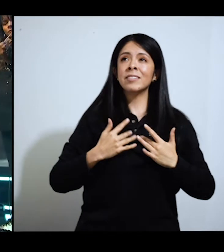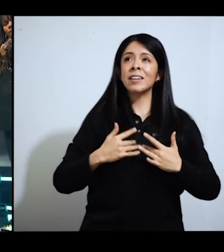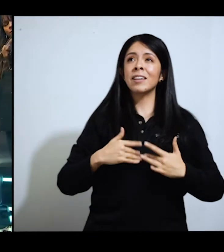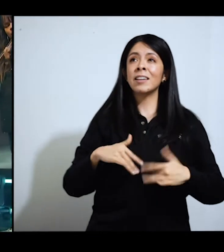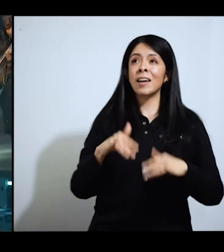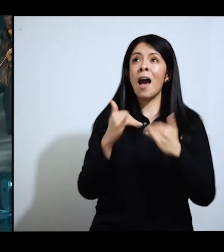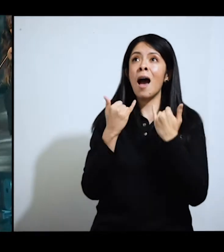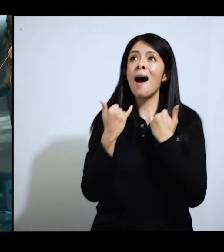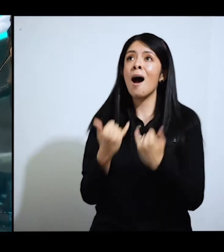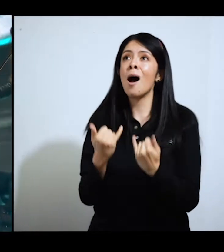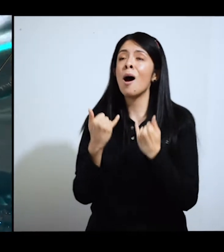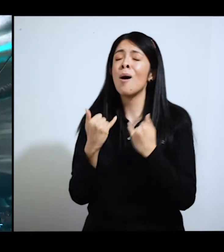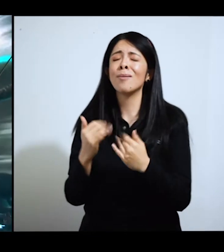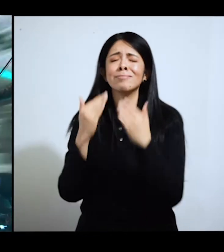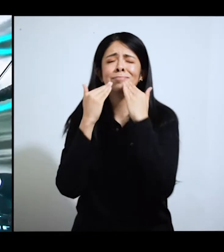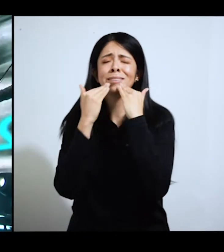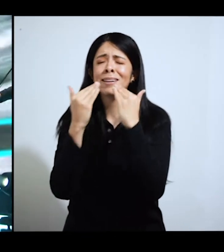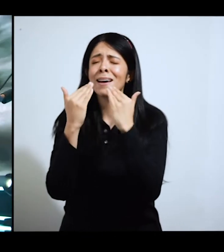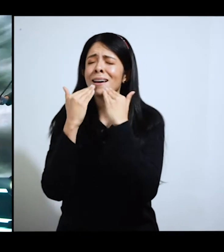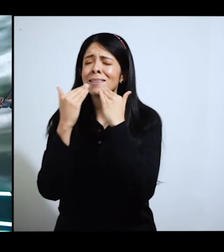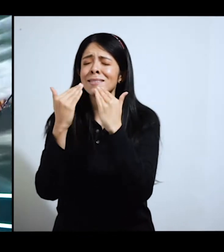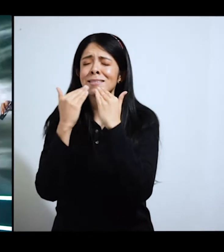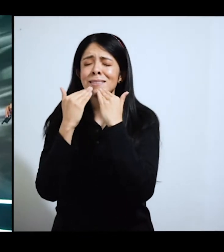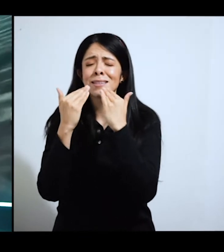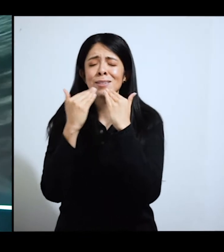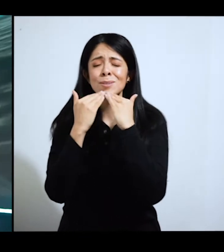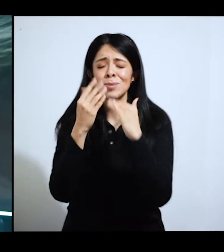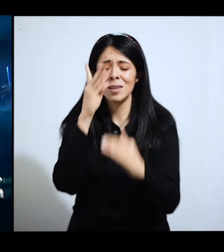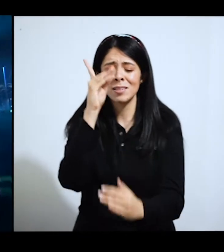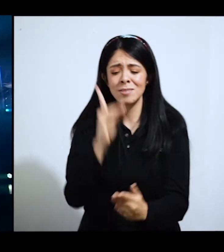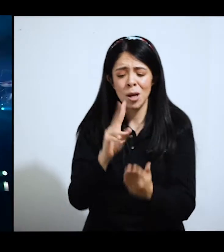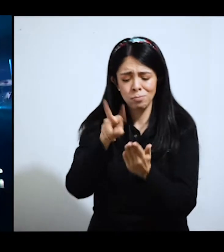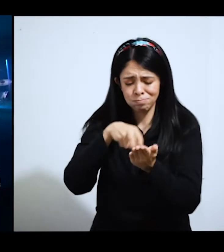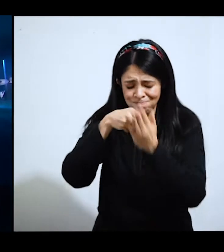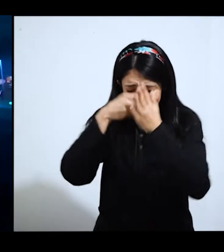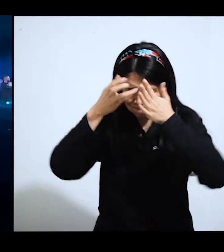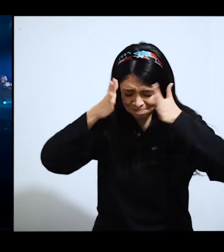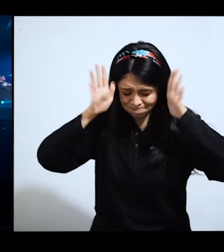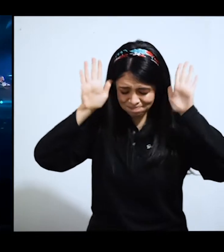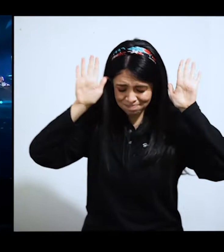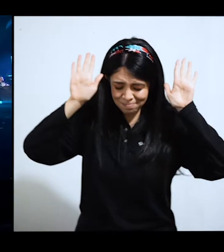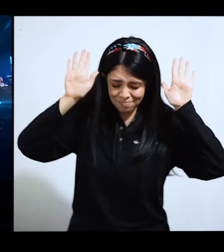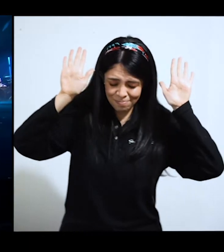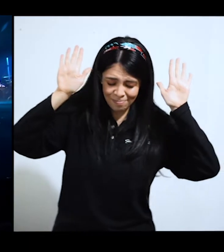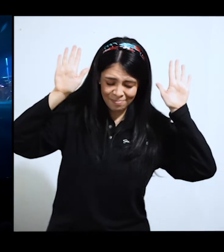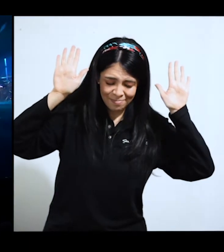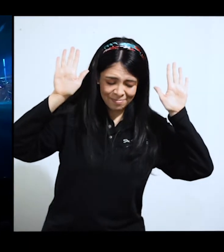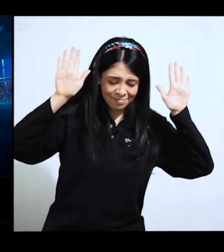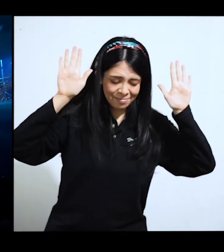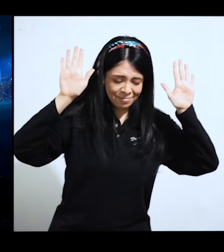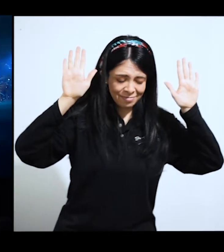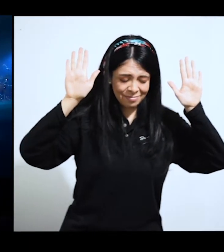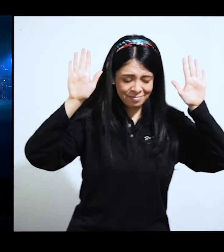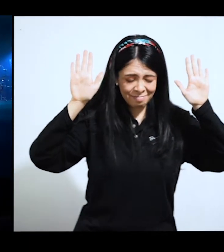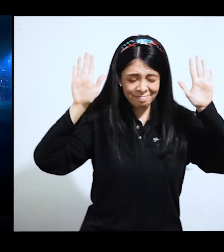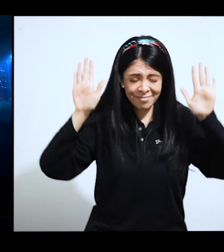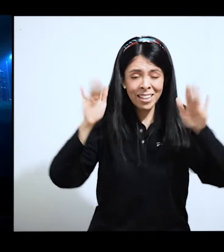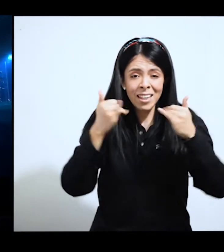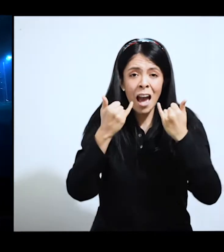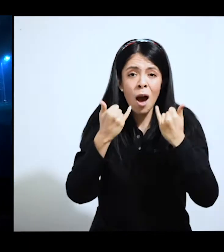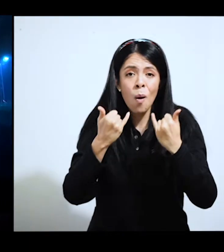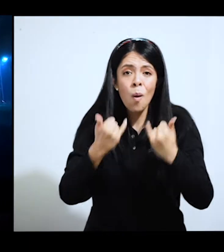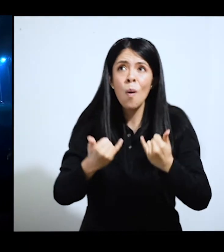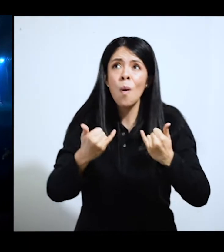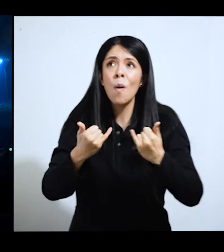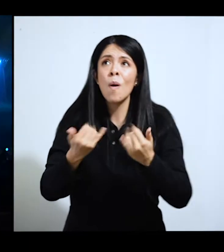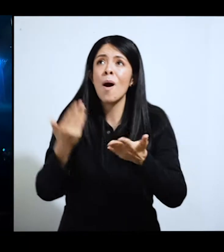sobre mí, y ahora en gratitud me postro ante ti. Una vez más,